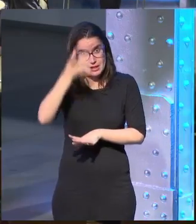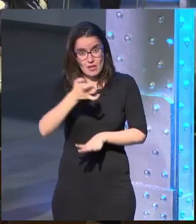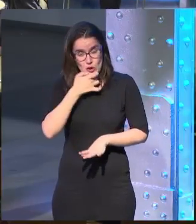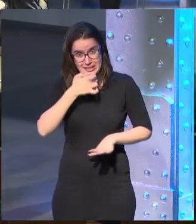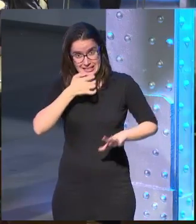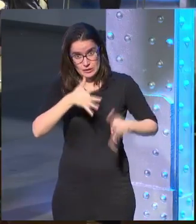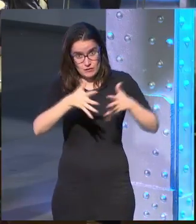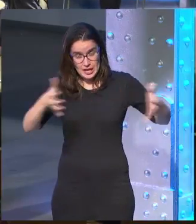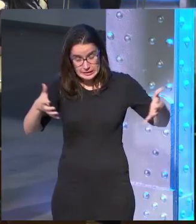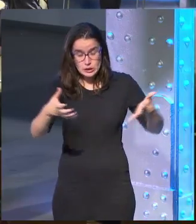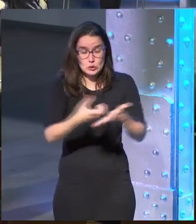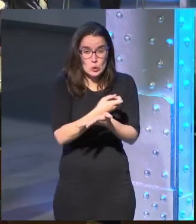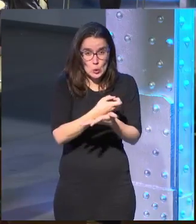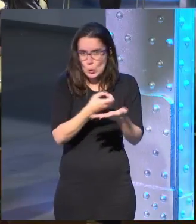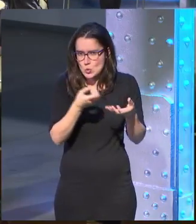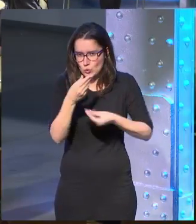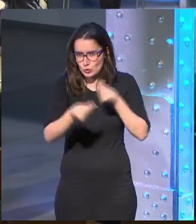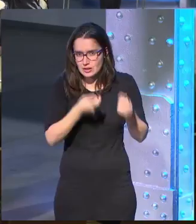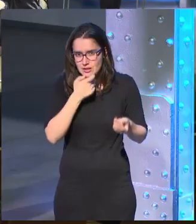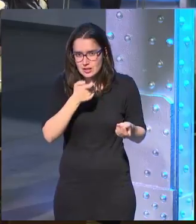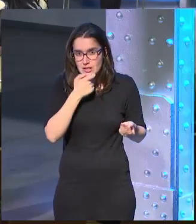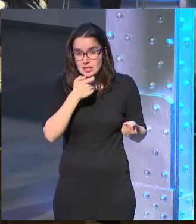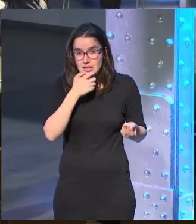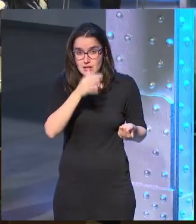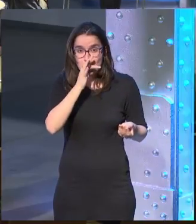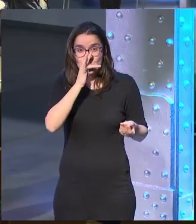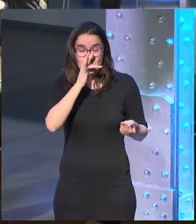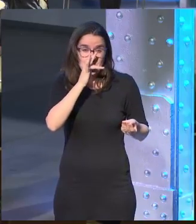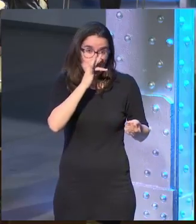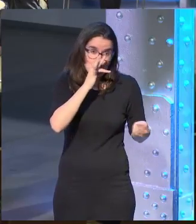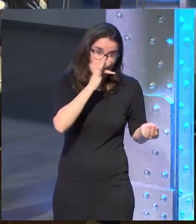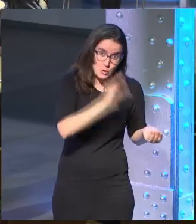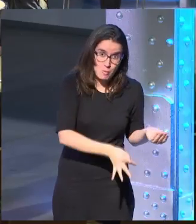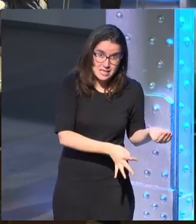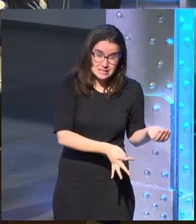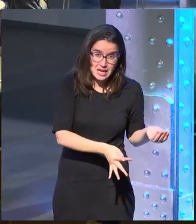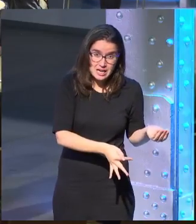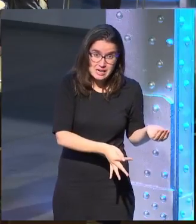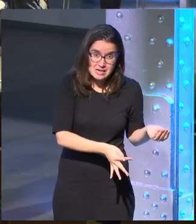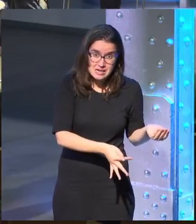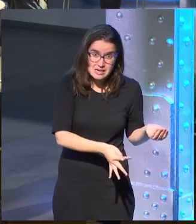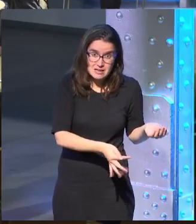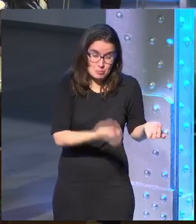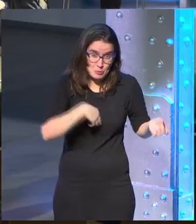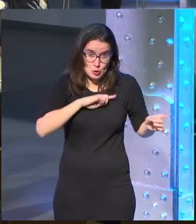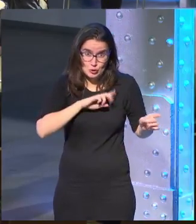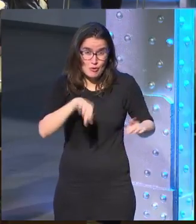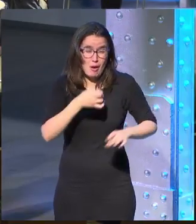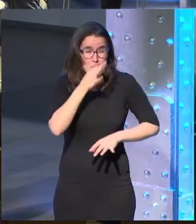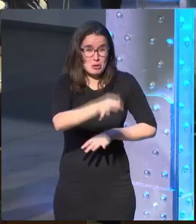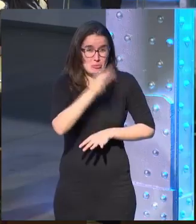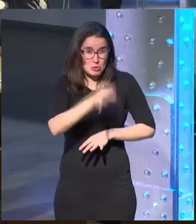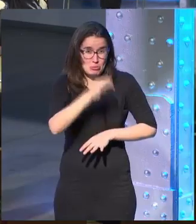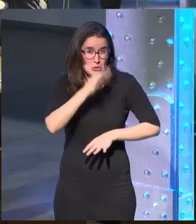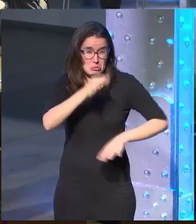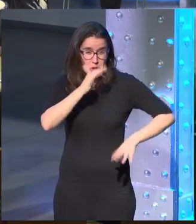las frases y los acrónimos: under promise y over deliver. No son como nosotros que no, nos vamos